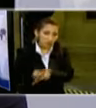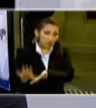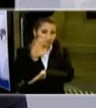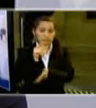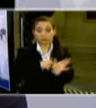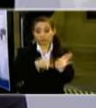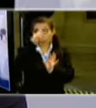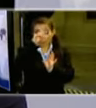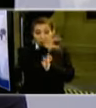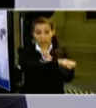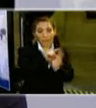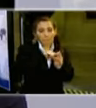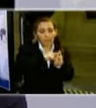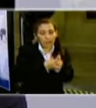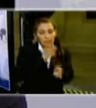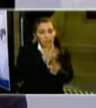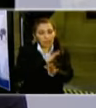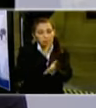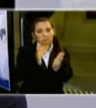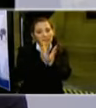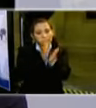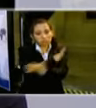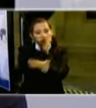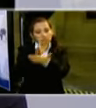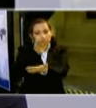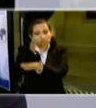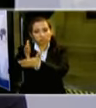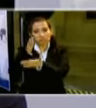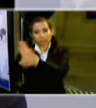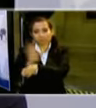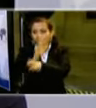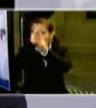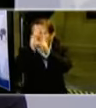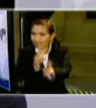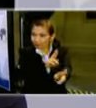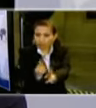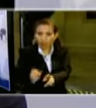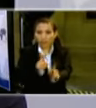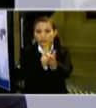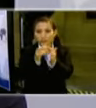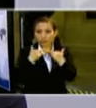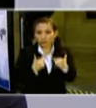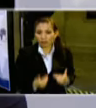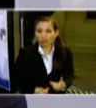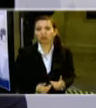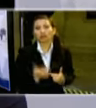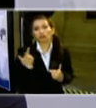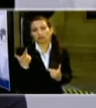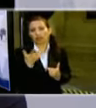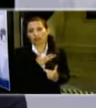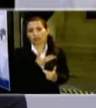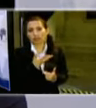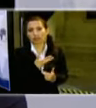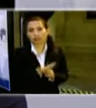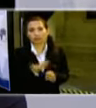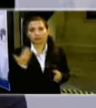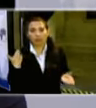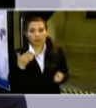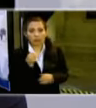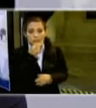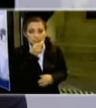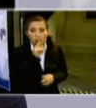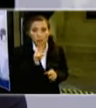Entonces México empieza a tener una mayor participación a favor del respeto de los derechos humanos, que tuvo por